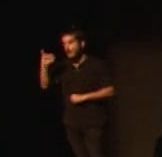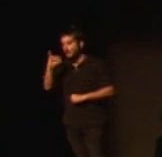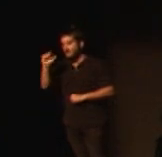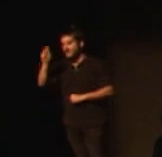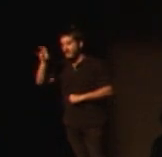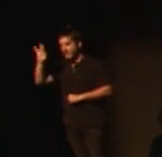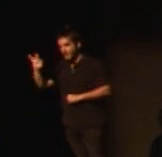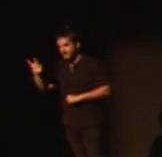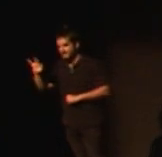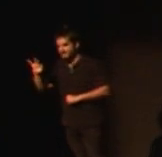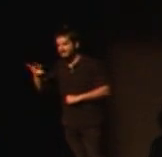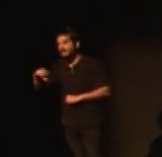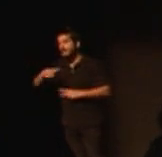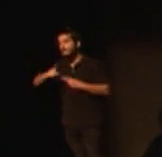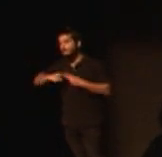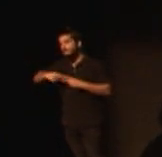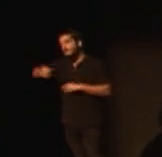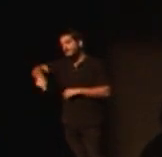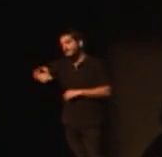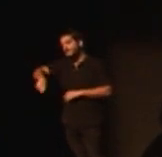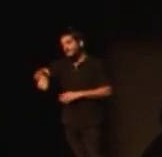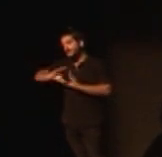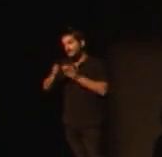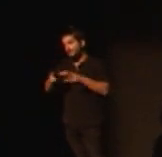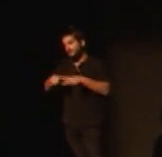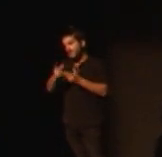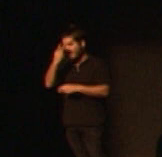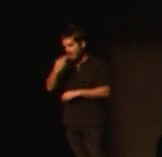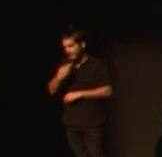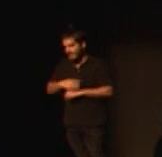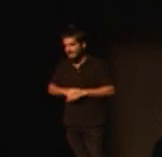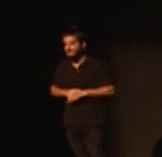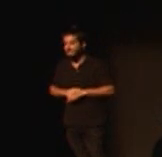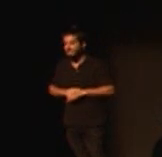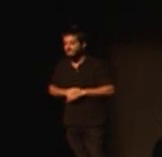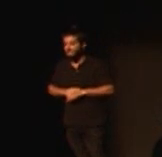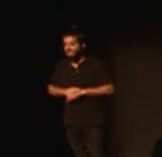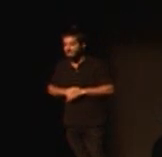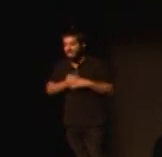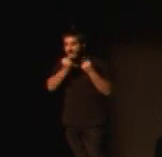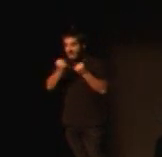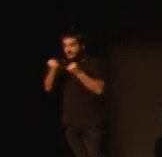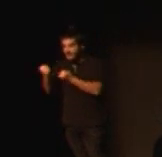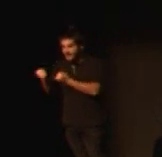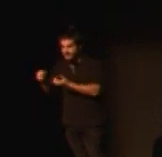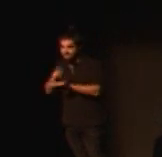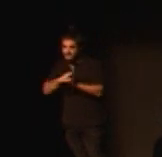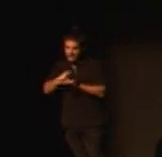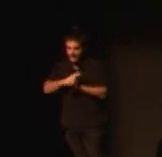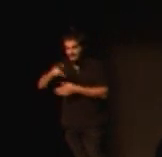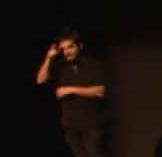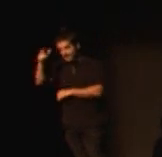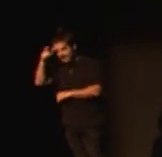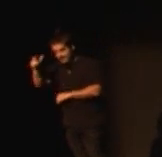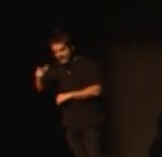Barroso, vicepresidente del Grupo Social 11, excelentísimas y ilustrísimas autoridades regionales y municipales,